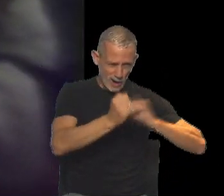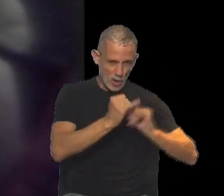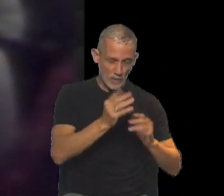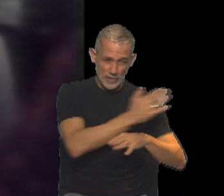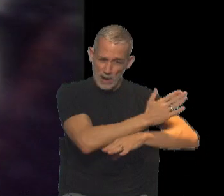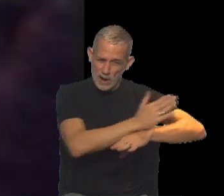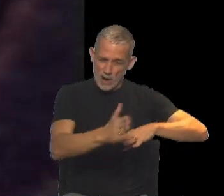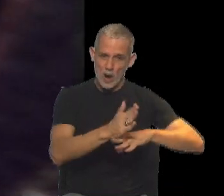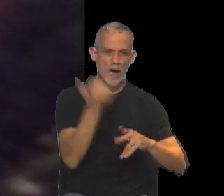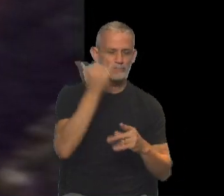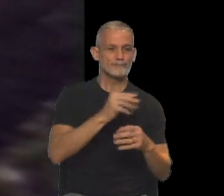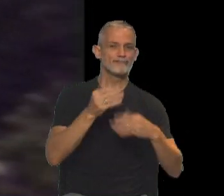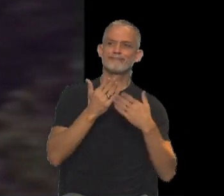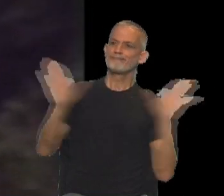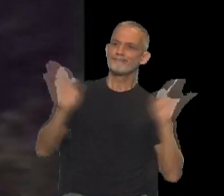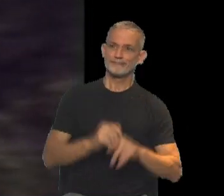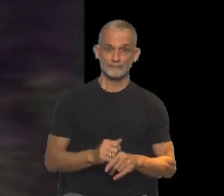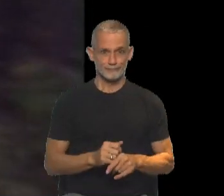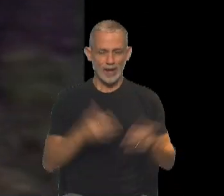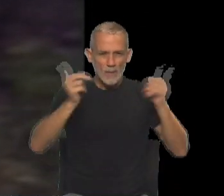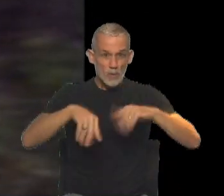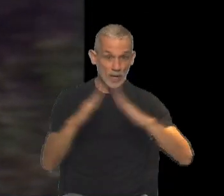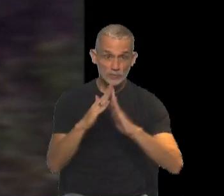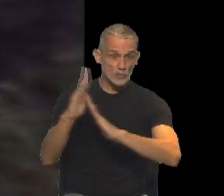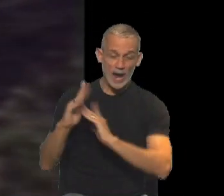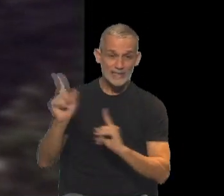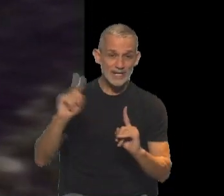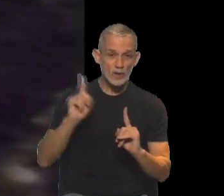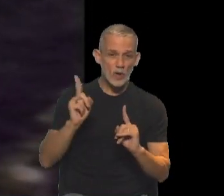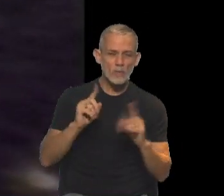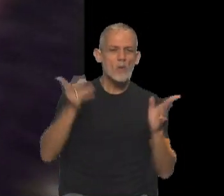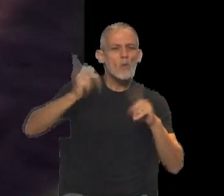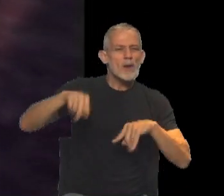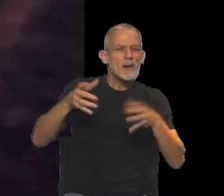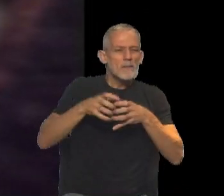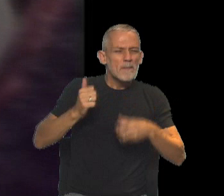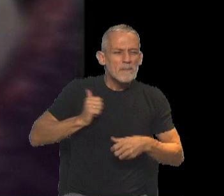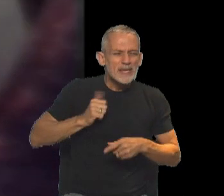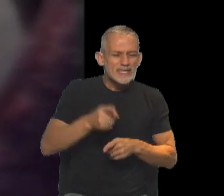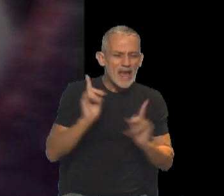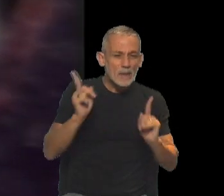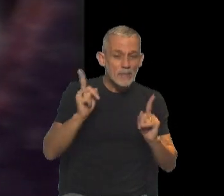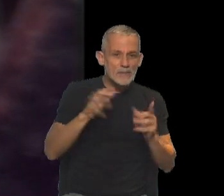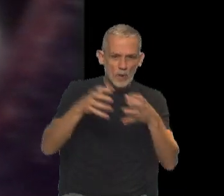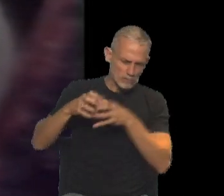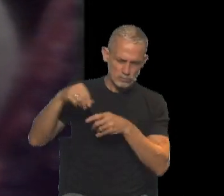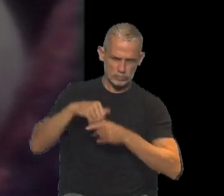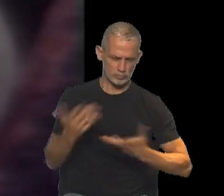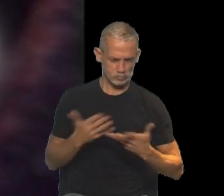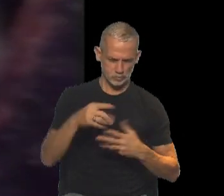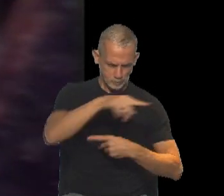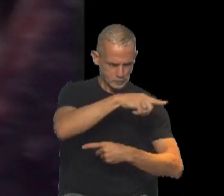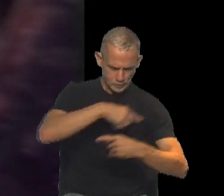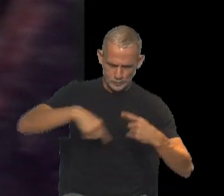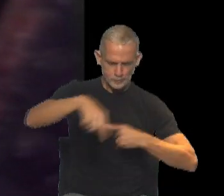todo ese tamiz, ya volvieron, inclusive no volvieron a sus casas, volvieron a sus unidades, a las unidades base de origen, ¿sí? Entonces hay como